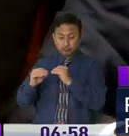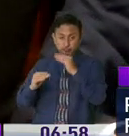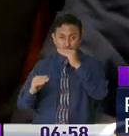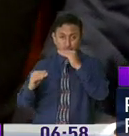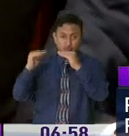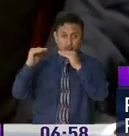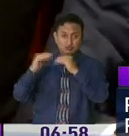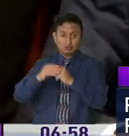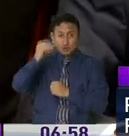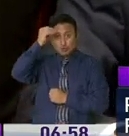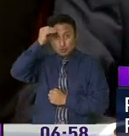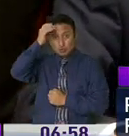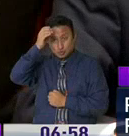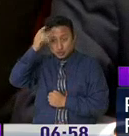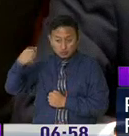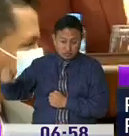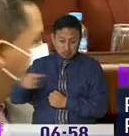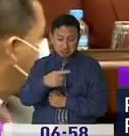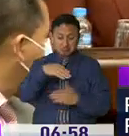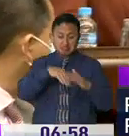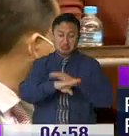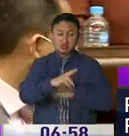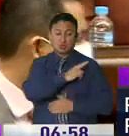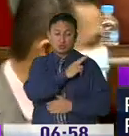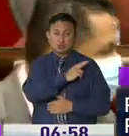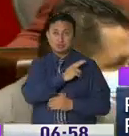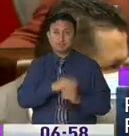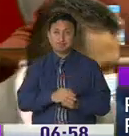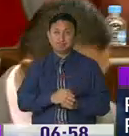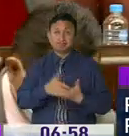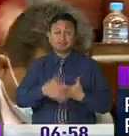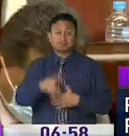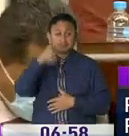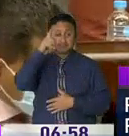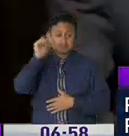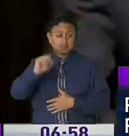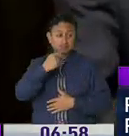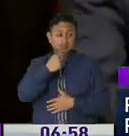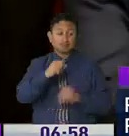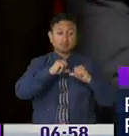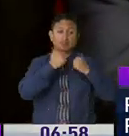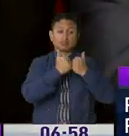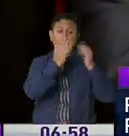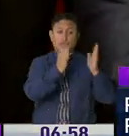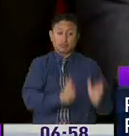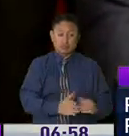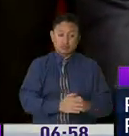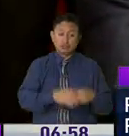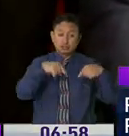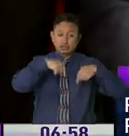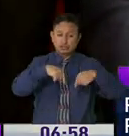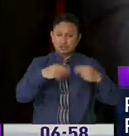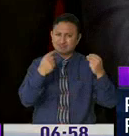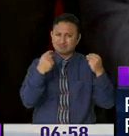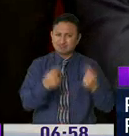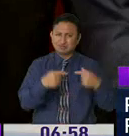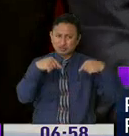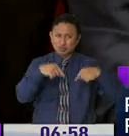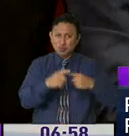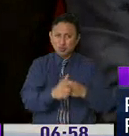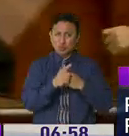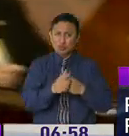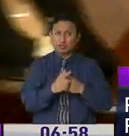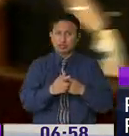su acceso. Guillermo Lasso dijo a los asambleístas que este proyecto debe tramitarse y aprobarse de manera urgente, a lo